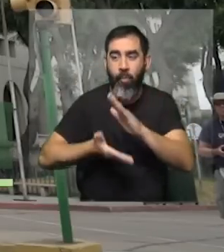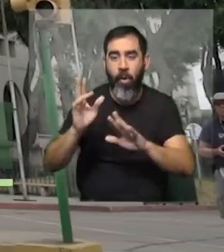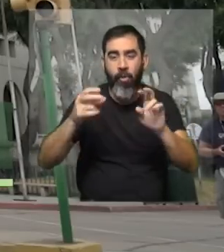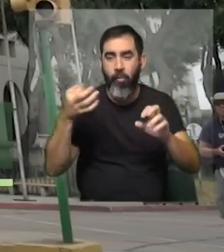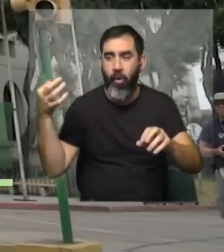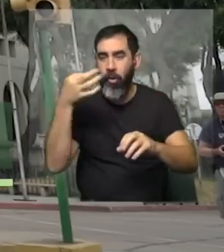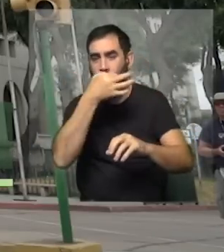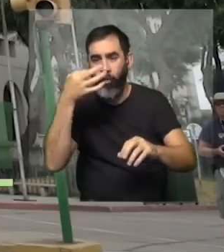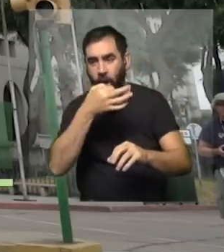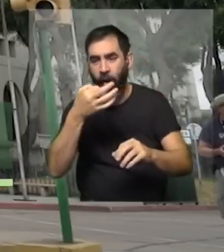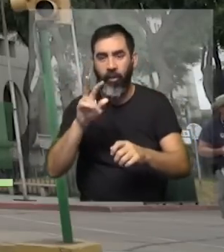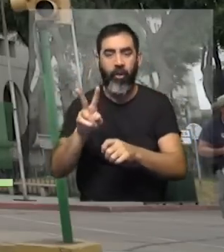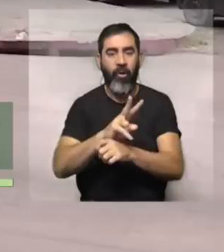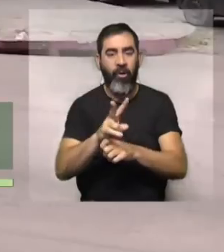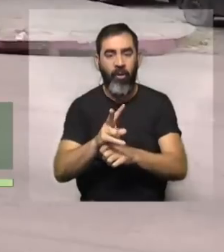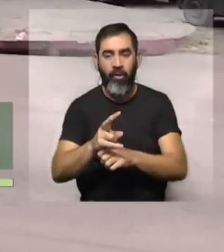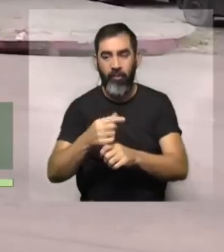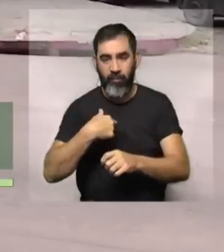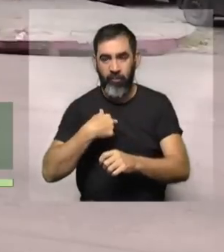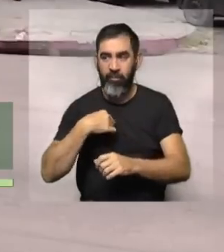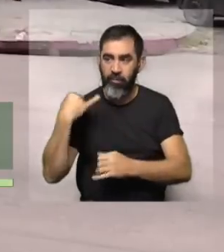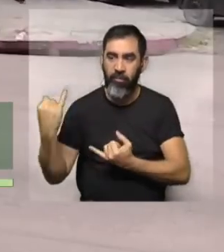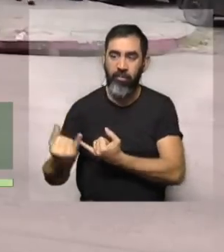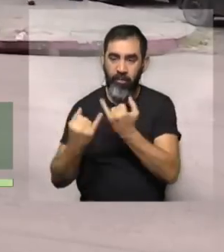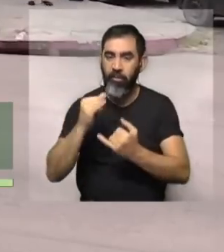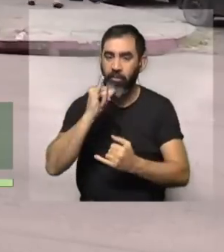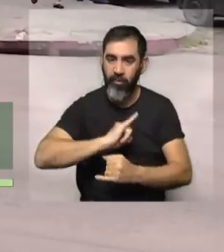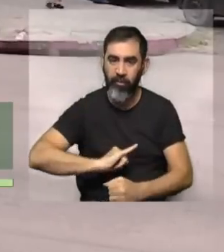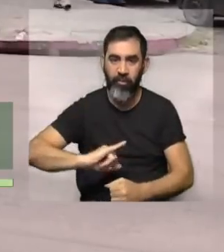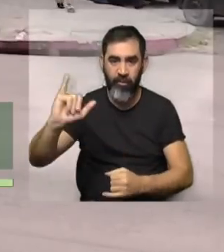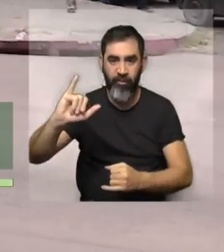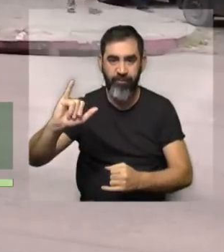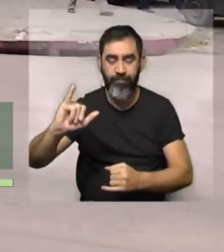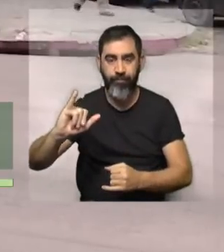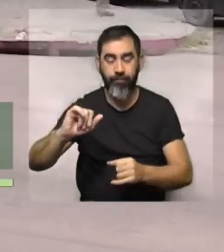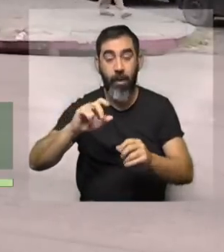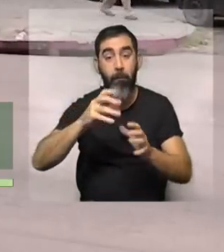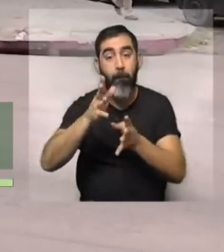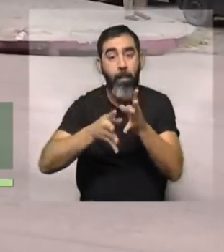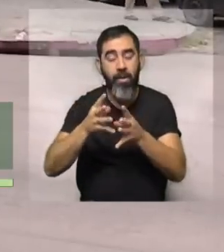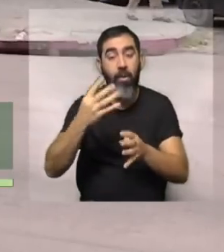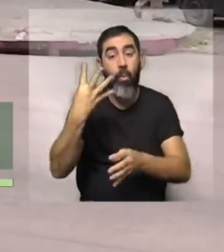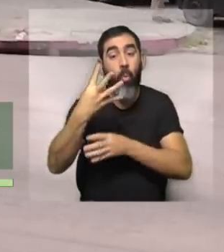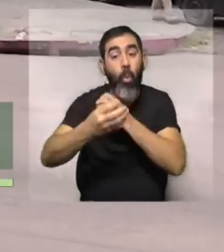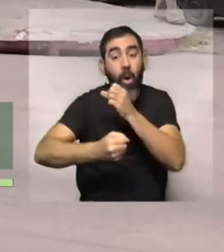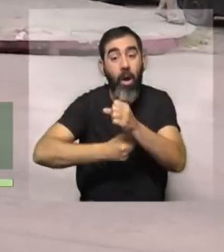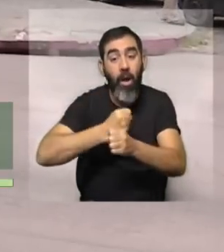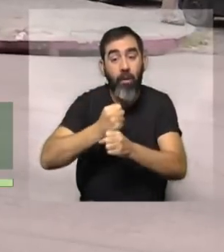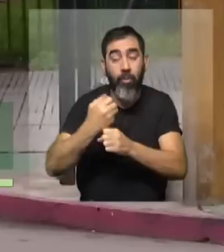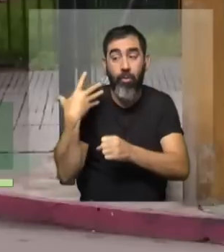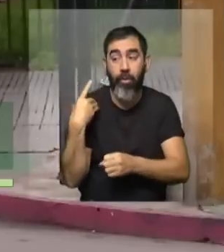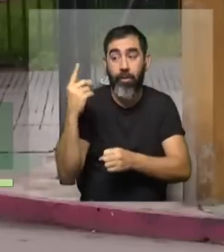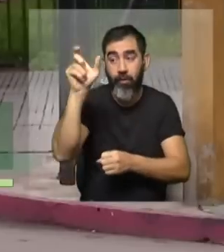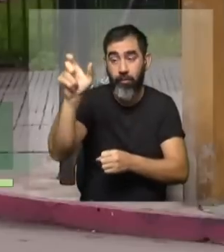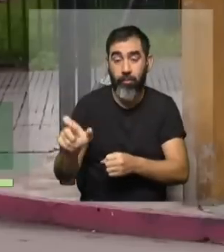del narcotráfico y de los controles nosotros venimos hace mucho tiempo denunciando los escáners hace cuatro años que está este director